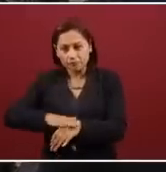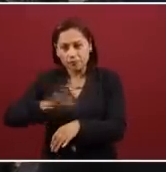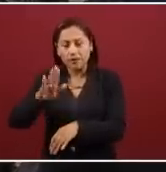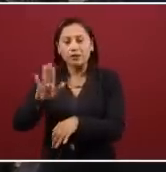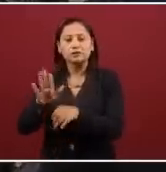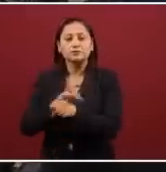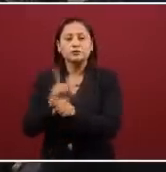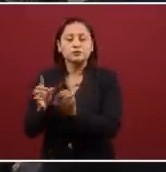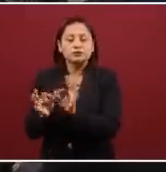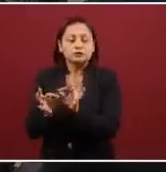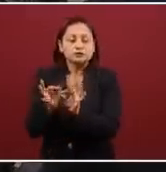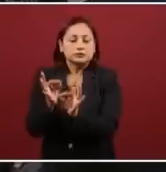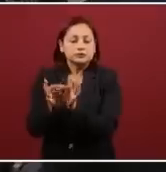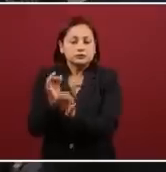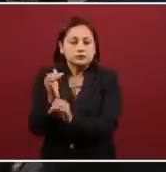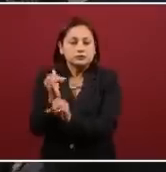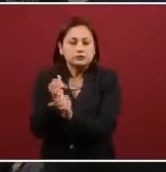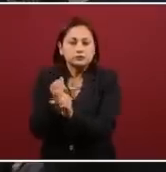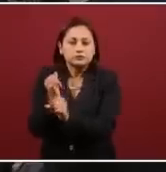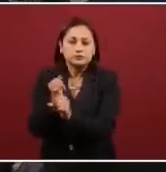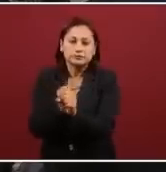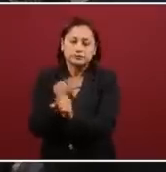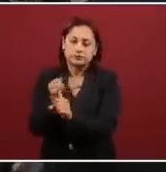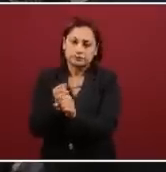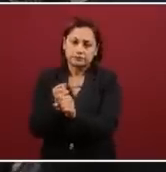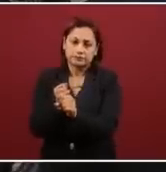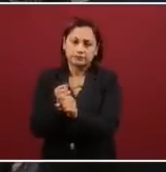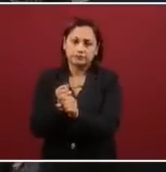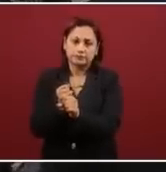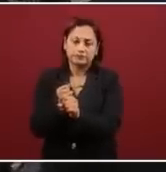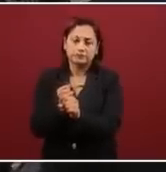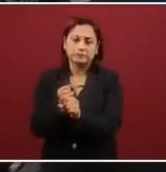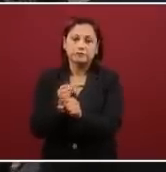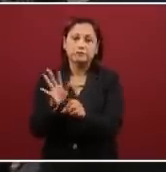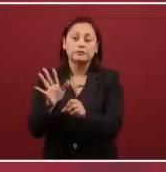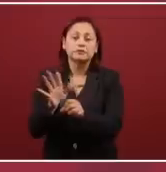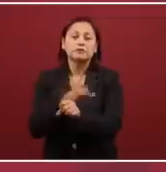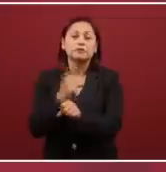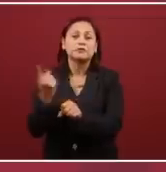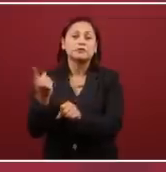las cosas, porque son 150